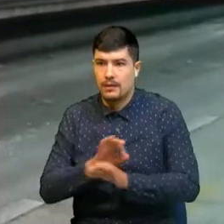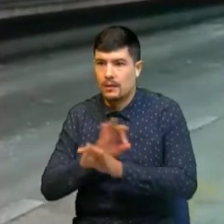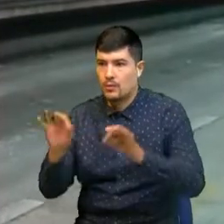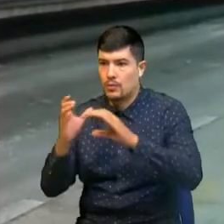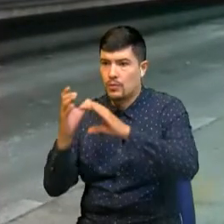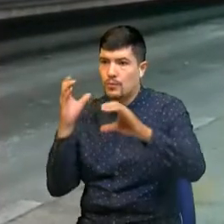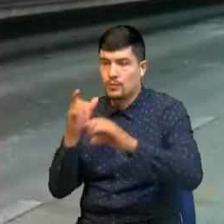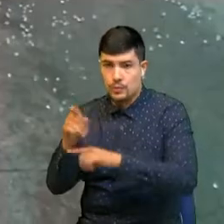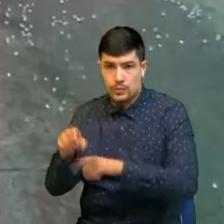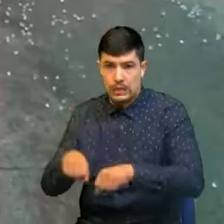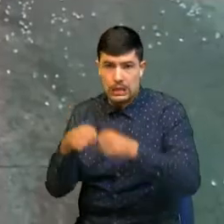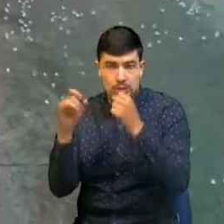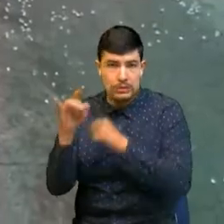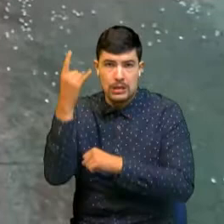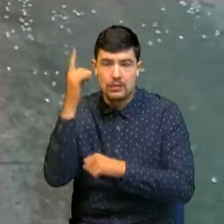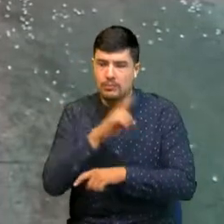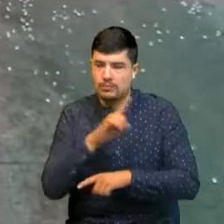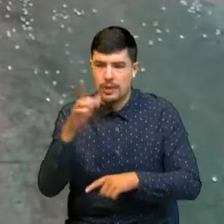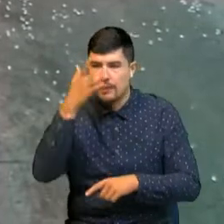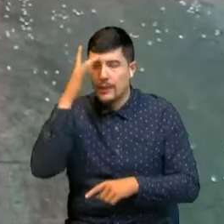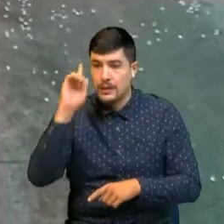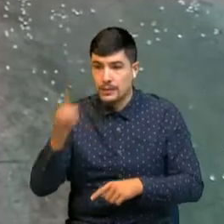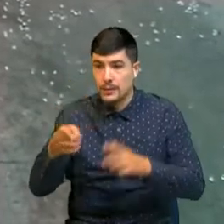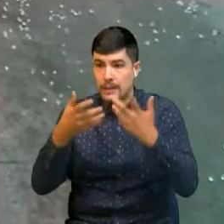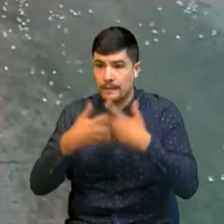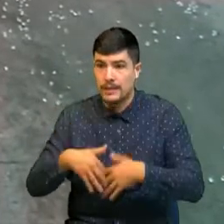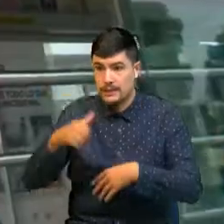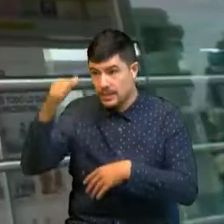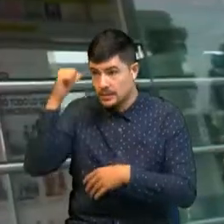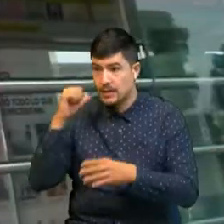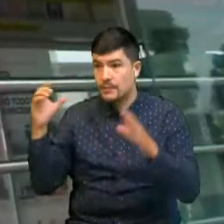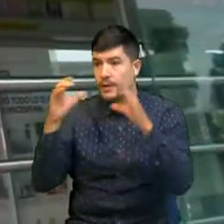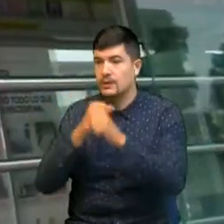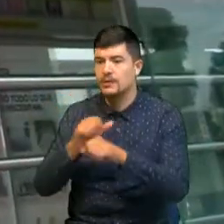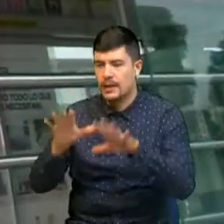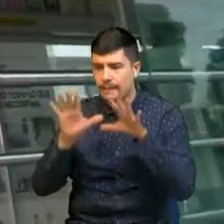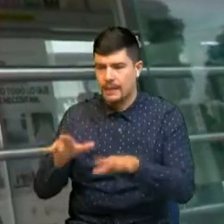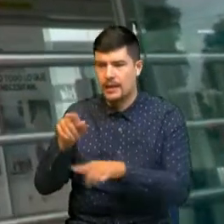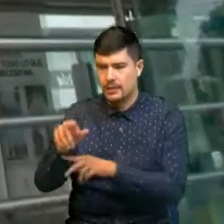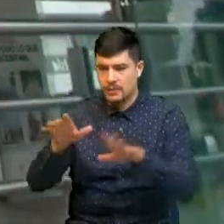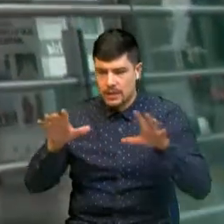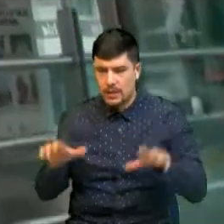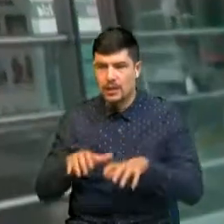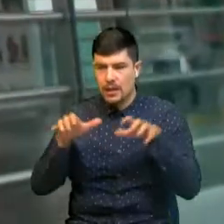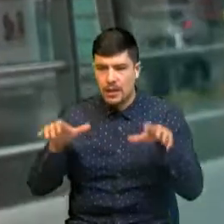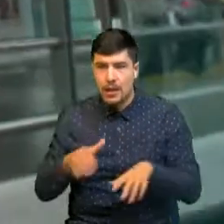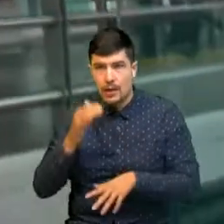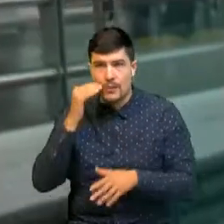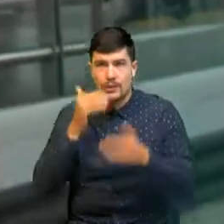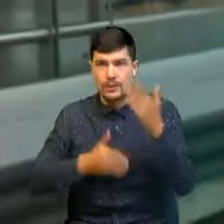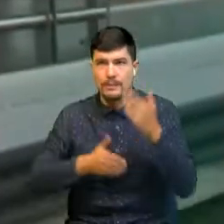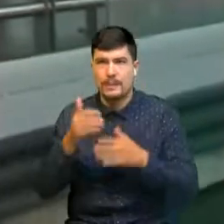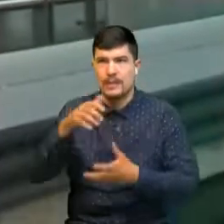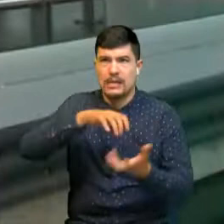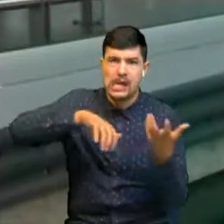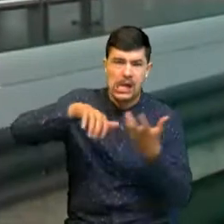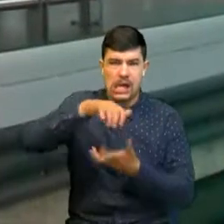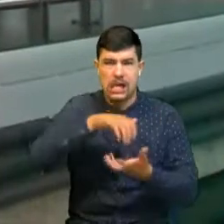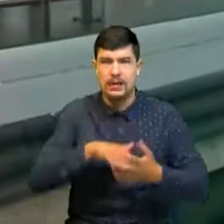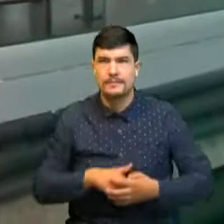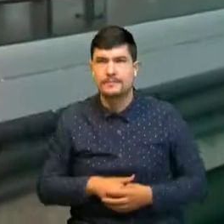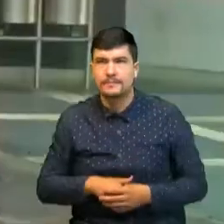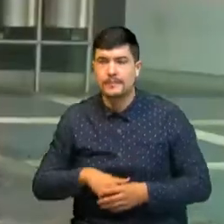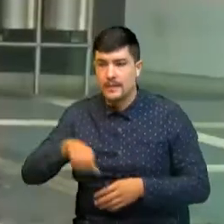de metrolínea sufrió daños debido a que la empresa paralizó anoche sus actividades apenas se iniciaron los disturbios